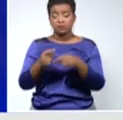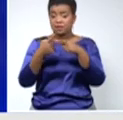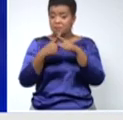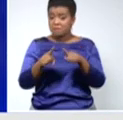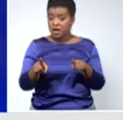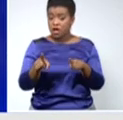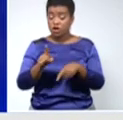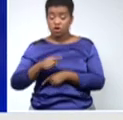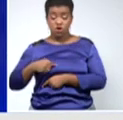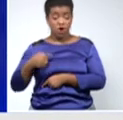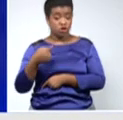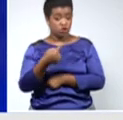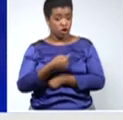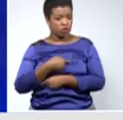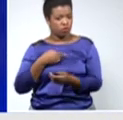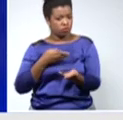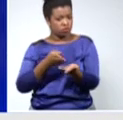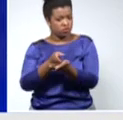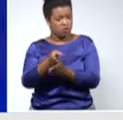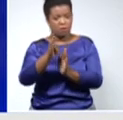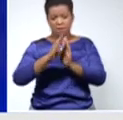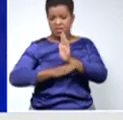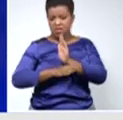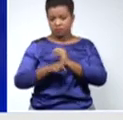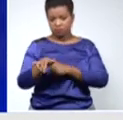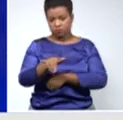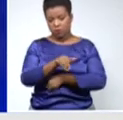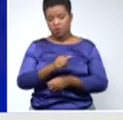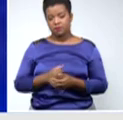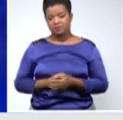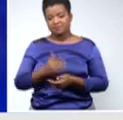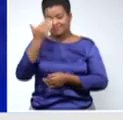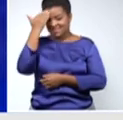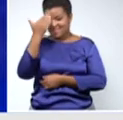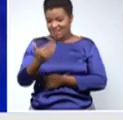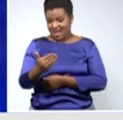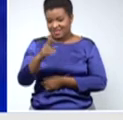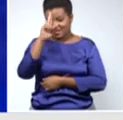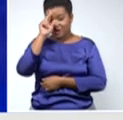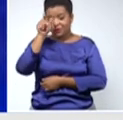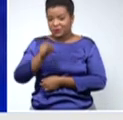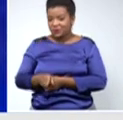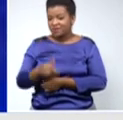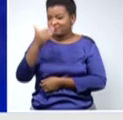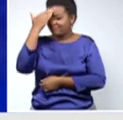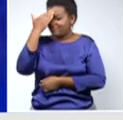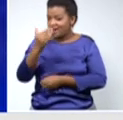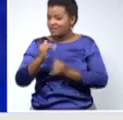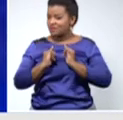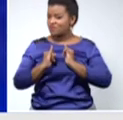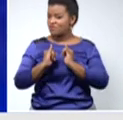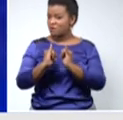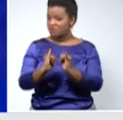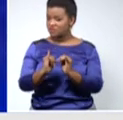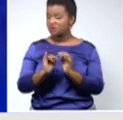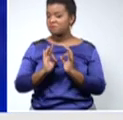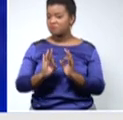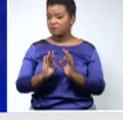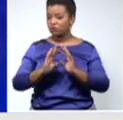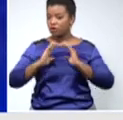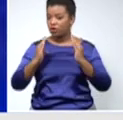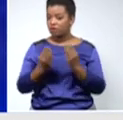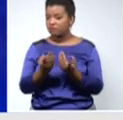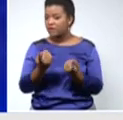nosotros mantenemos el mismo protocolo. Muchísimas gracias, doctor Francisco Durán García, director nacional de epidemiología. ¿Le falta algo?